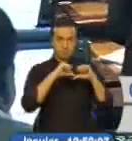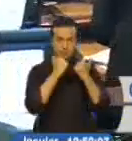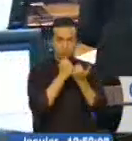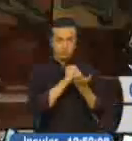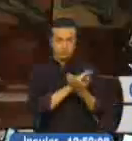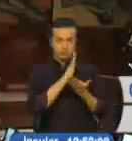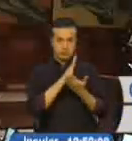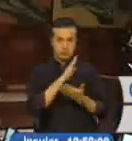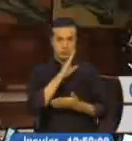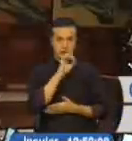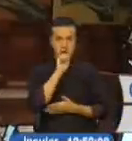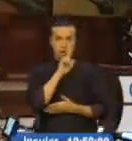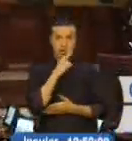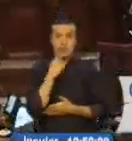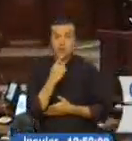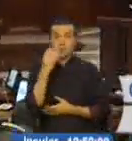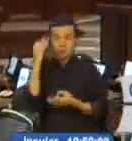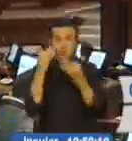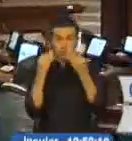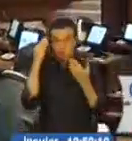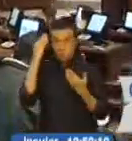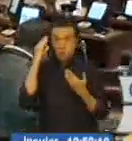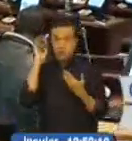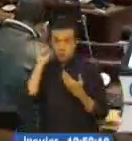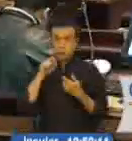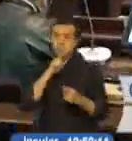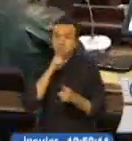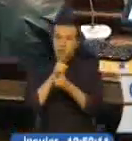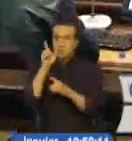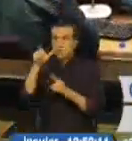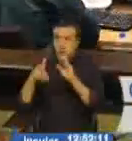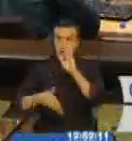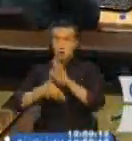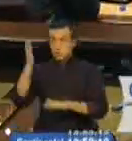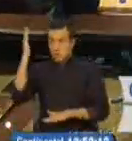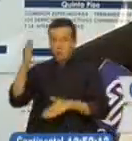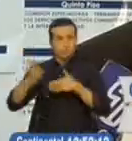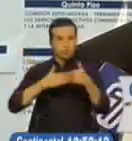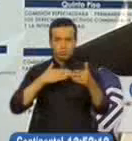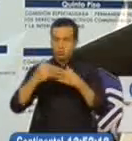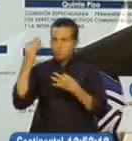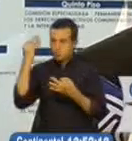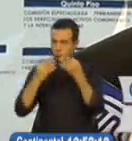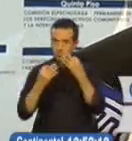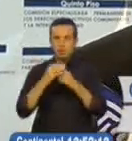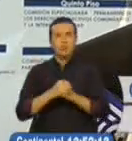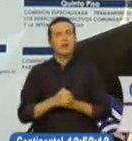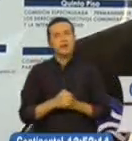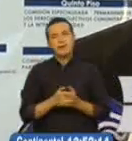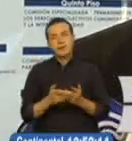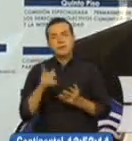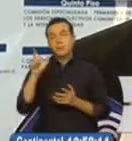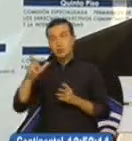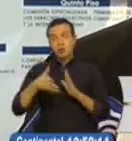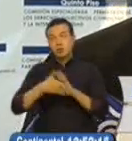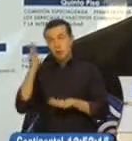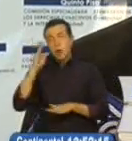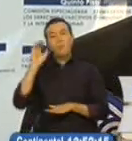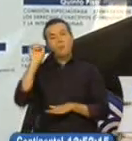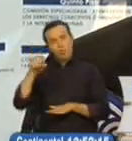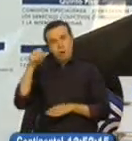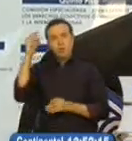Fernando Torres, considera que el juicio político sí procede en ausencia de quien se lo interpela. Bueno, se lo puede juzgar en ausencia,